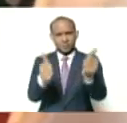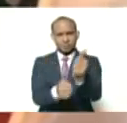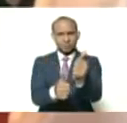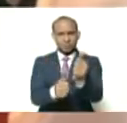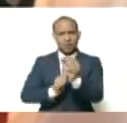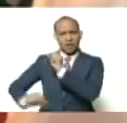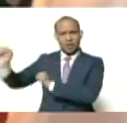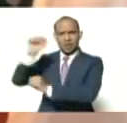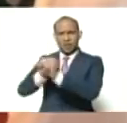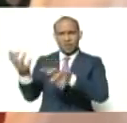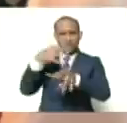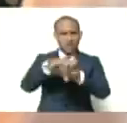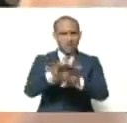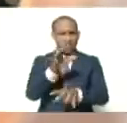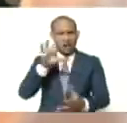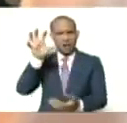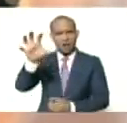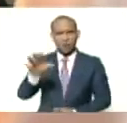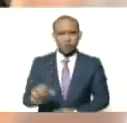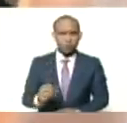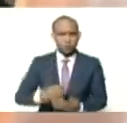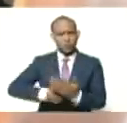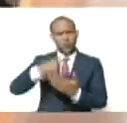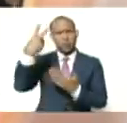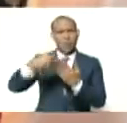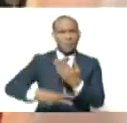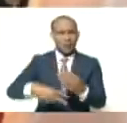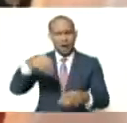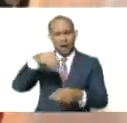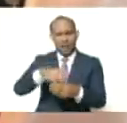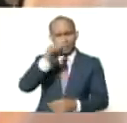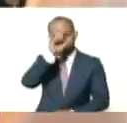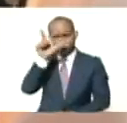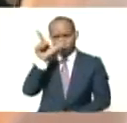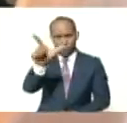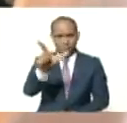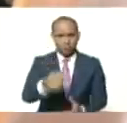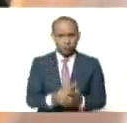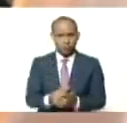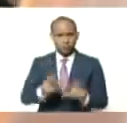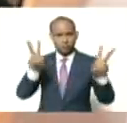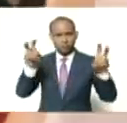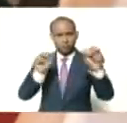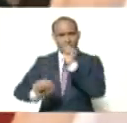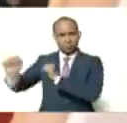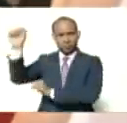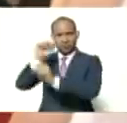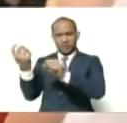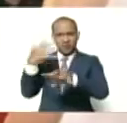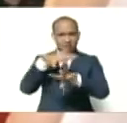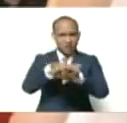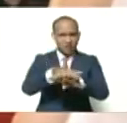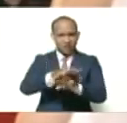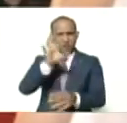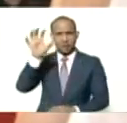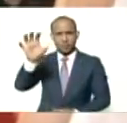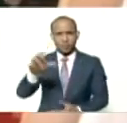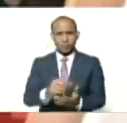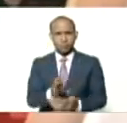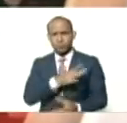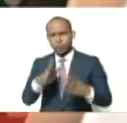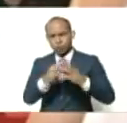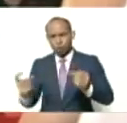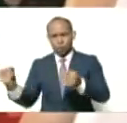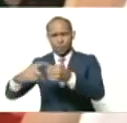de la Nación un plan estratégico y táctico del PSU en materia de defensa integral de la nación e integrar a todas